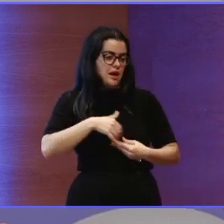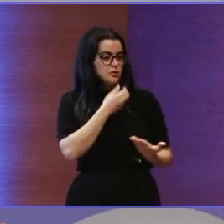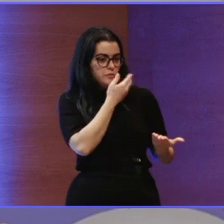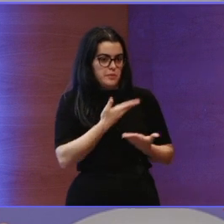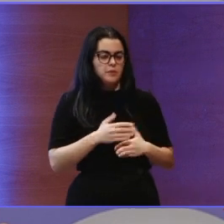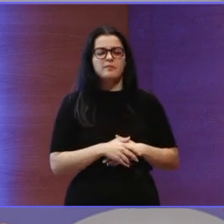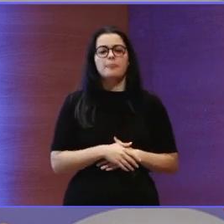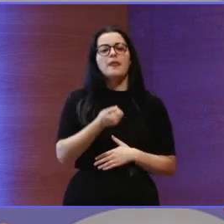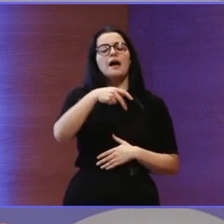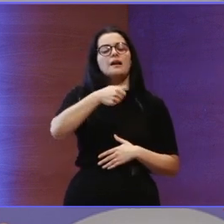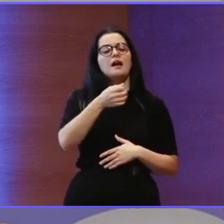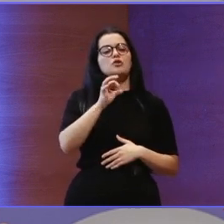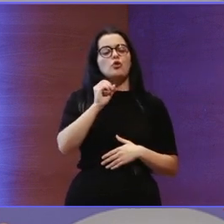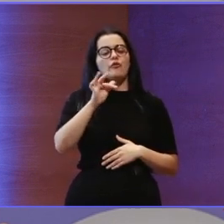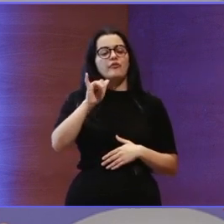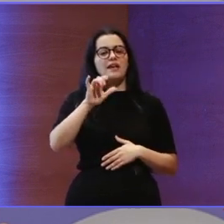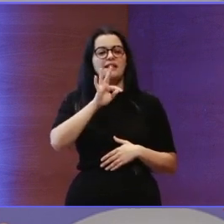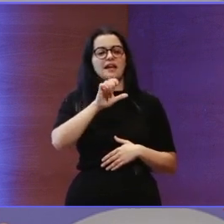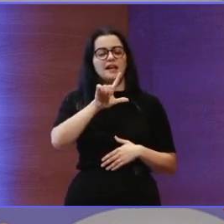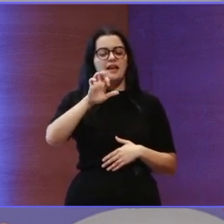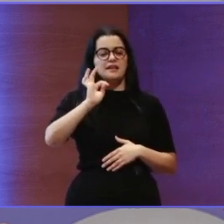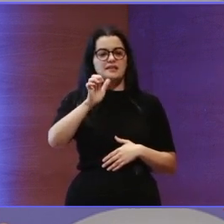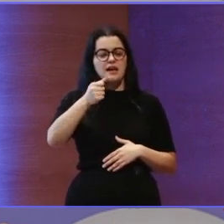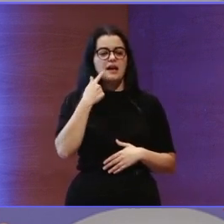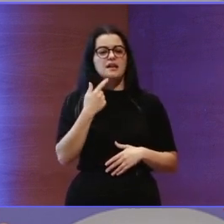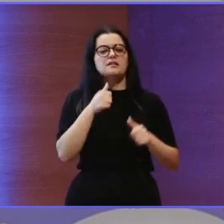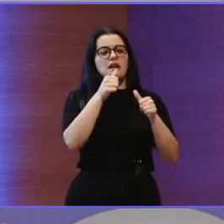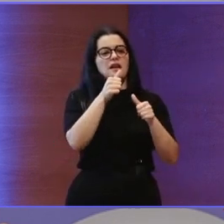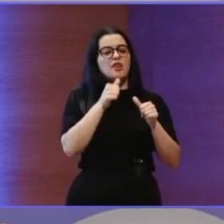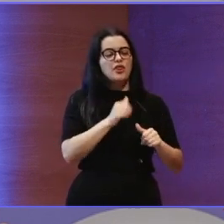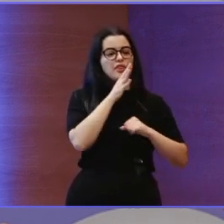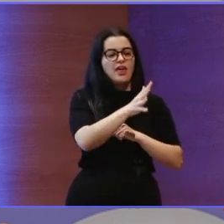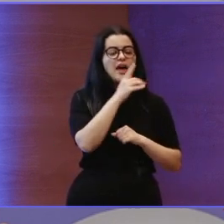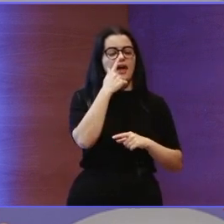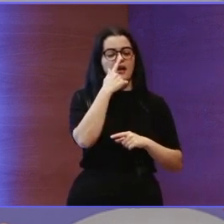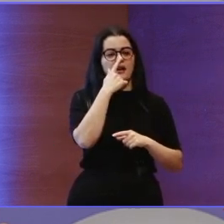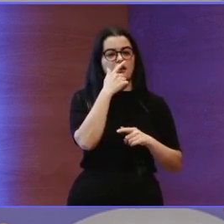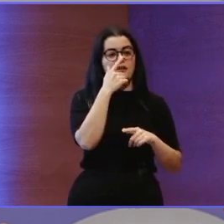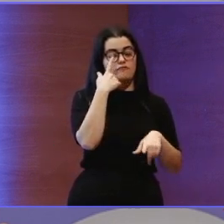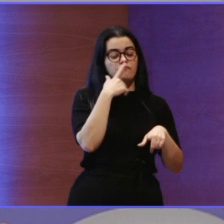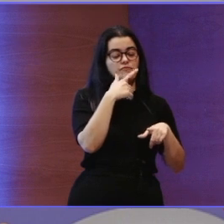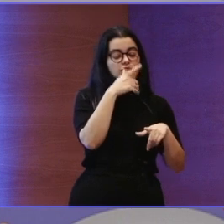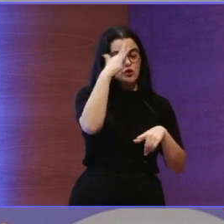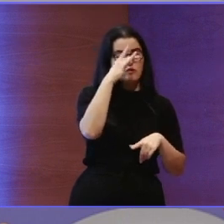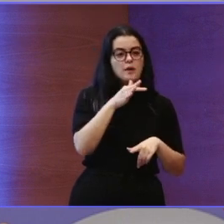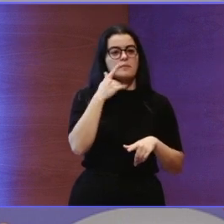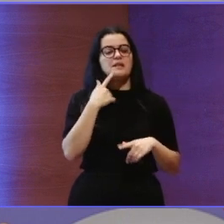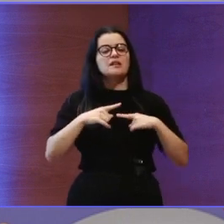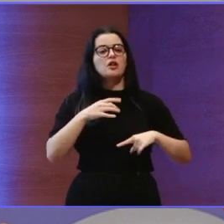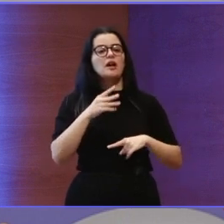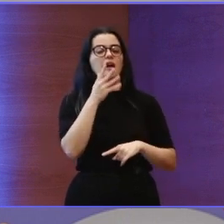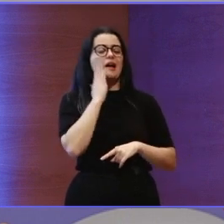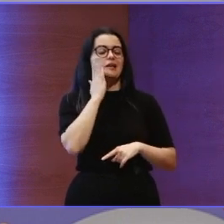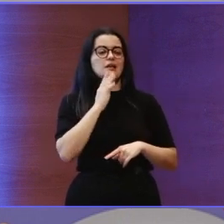Ana Sofi echea es diplomada en trabajo social y licenciada en sociología es miembro del equipo directivo de Cáritas Vizcaya y